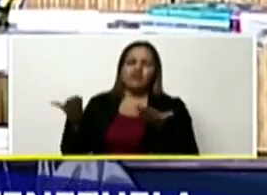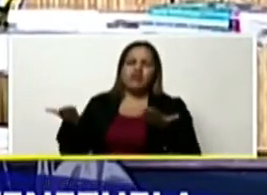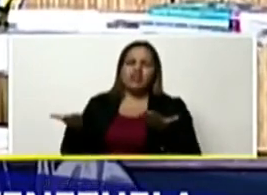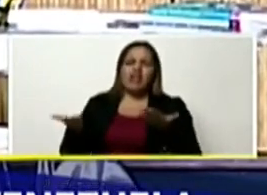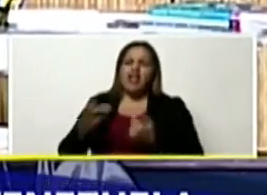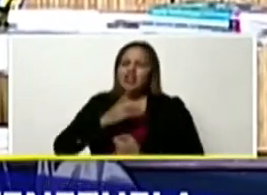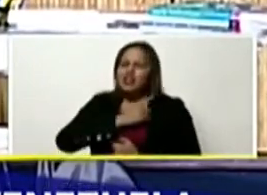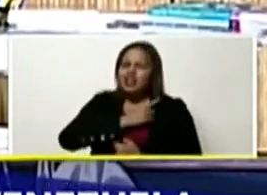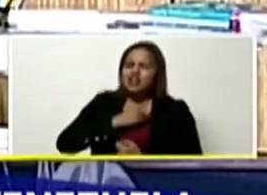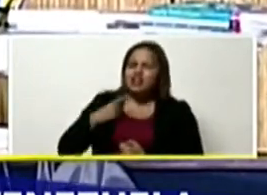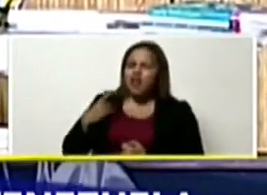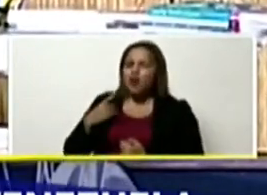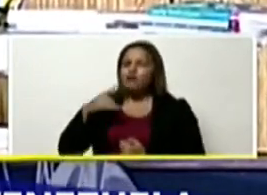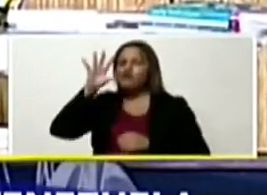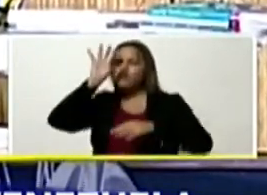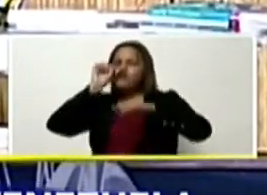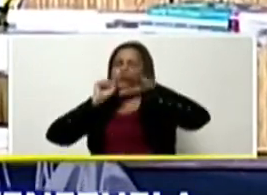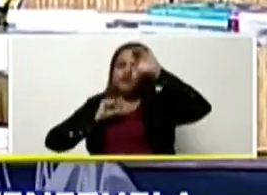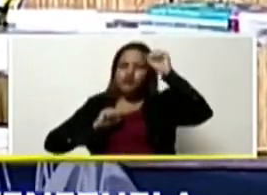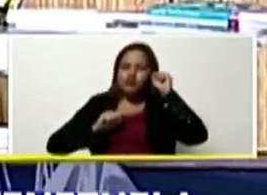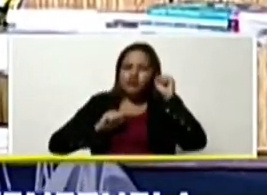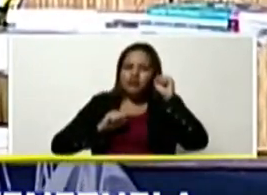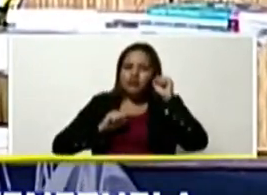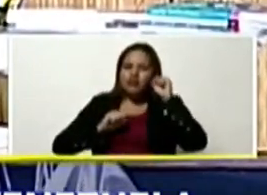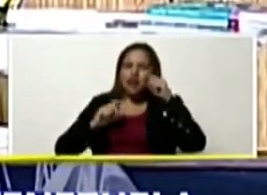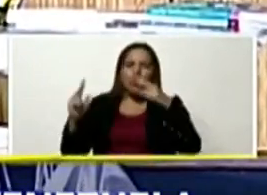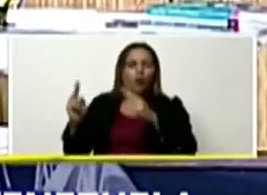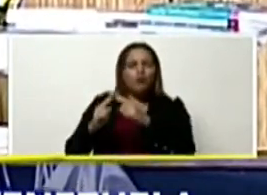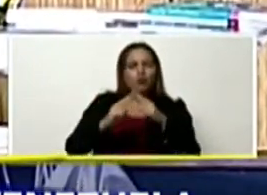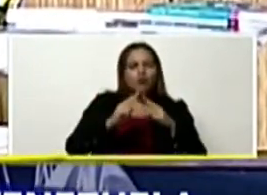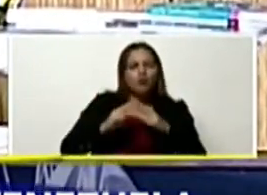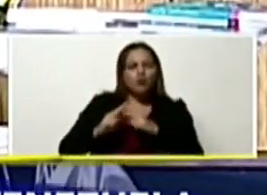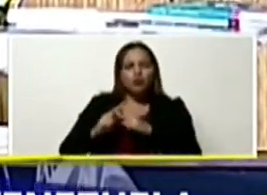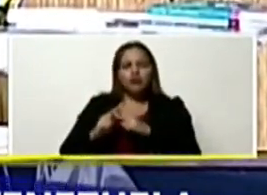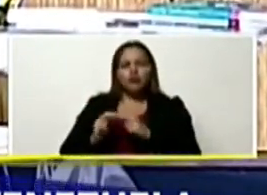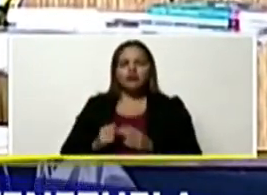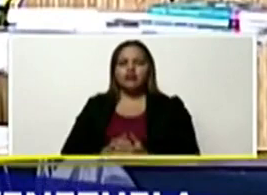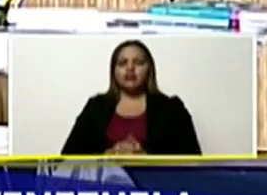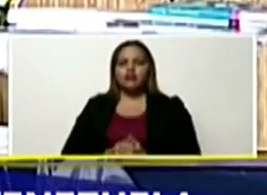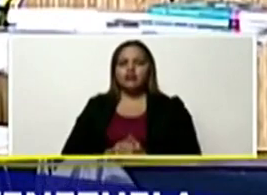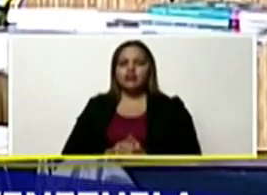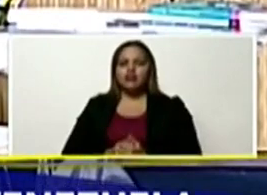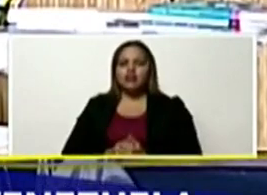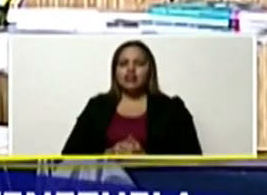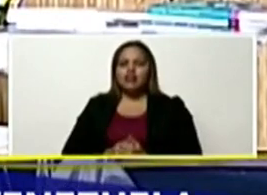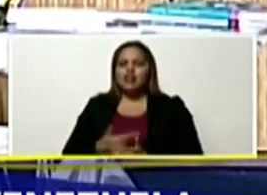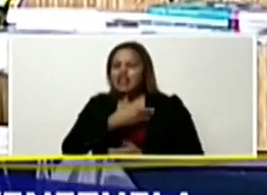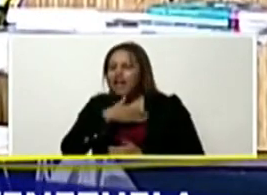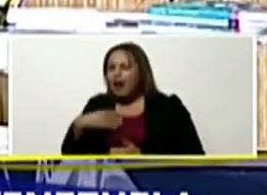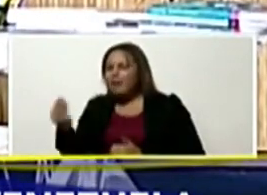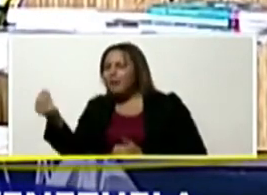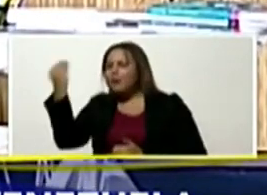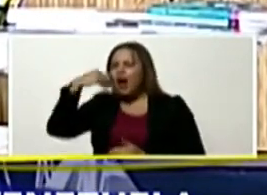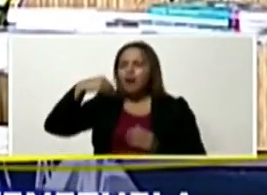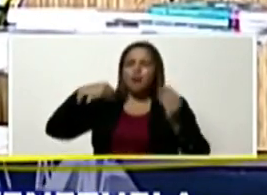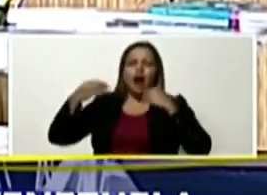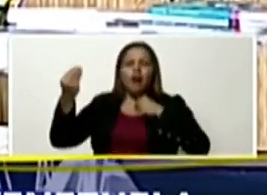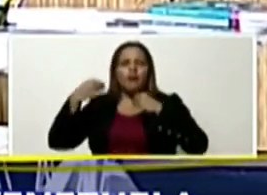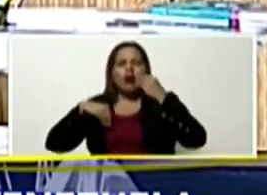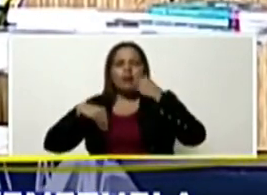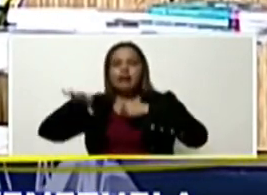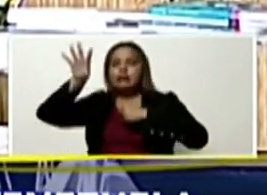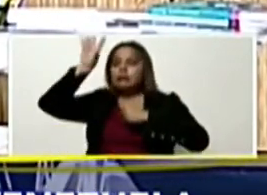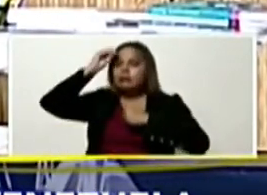el deseo de conocer, de aprender, el apetito por el conocimiento,